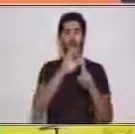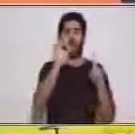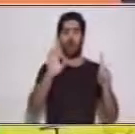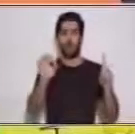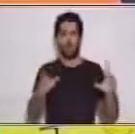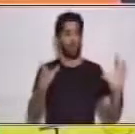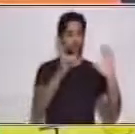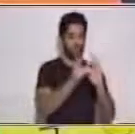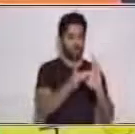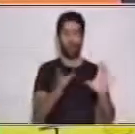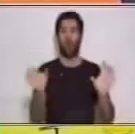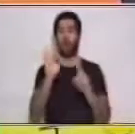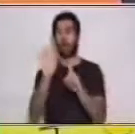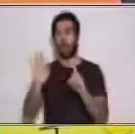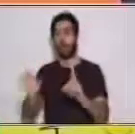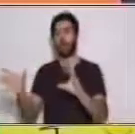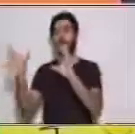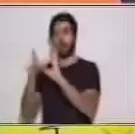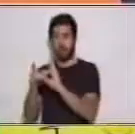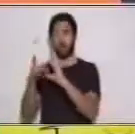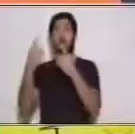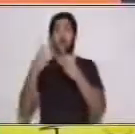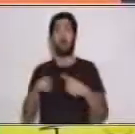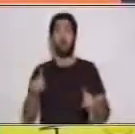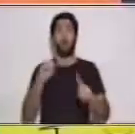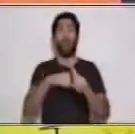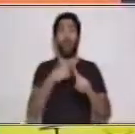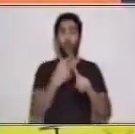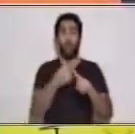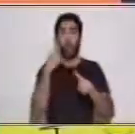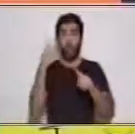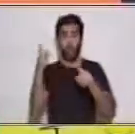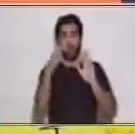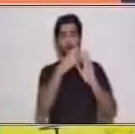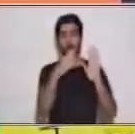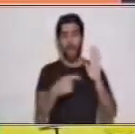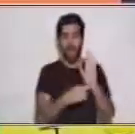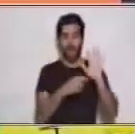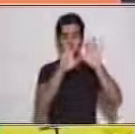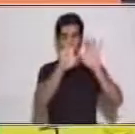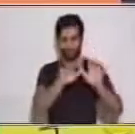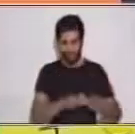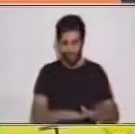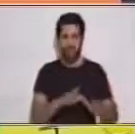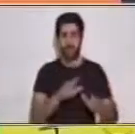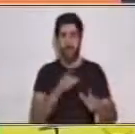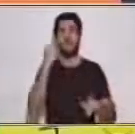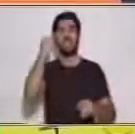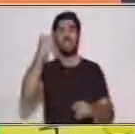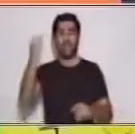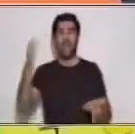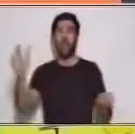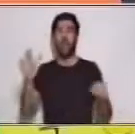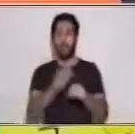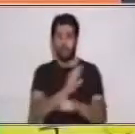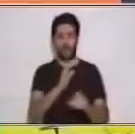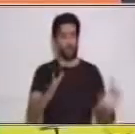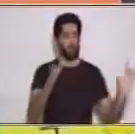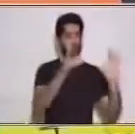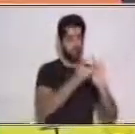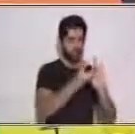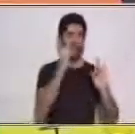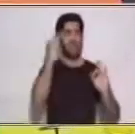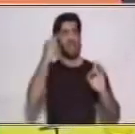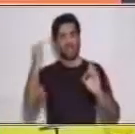texto ya estamos hablando de este grupo de palabras que unen ideas una con otra. En un párrafo hay tanto